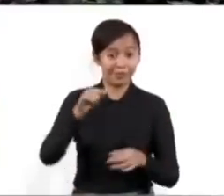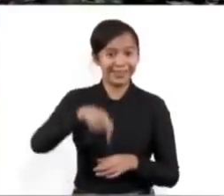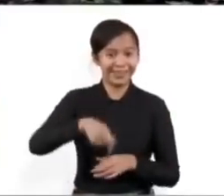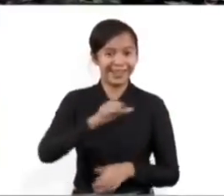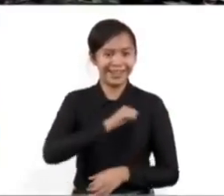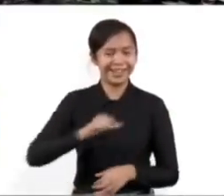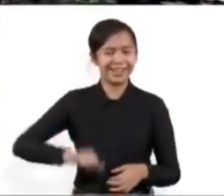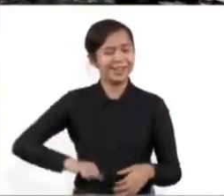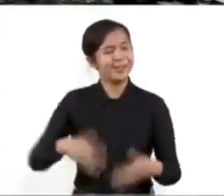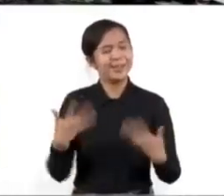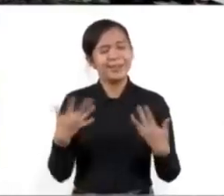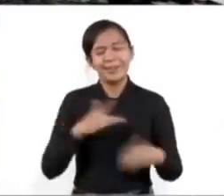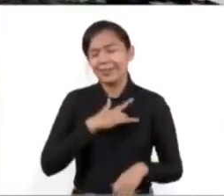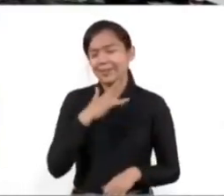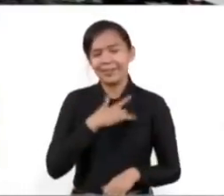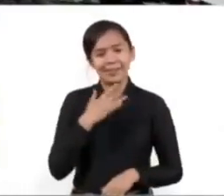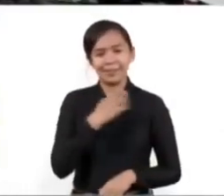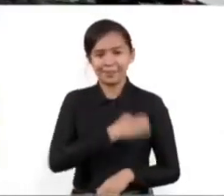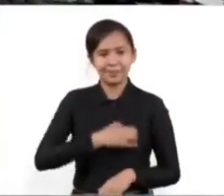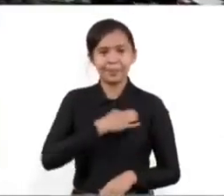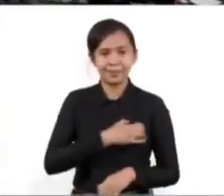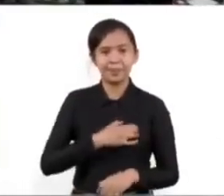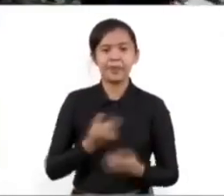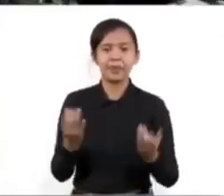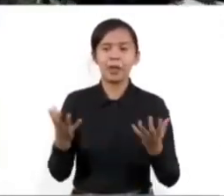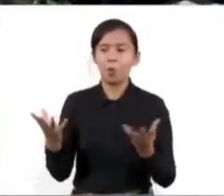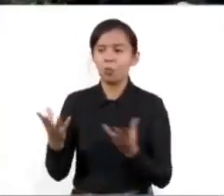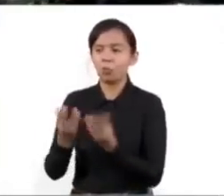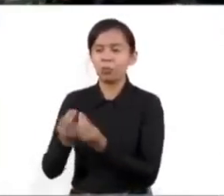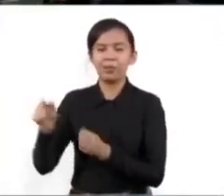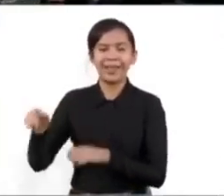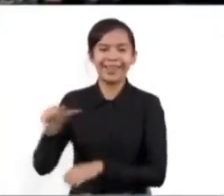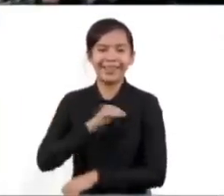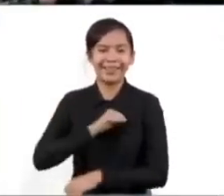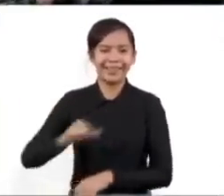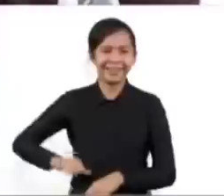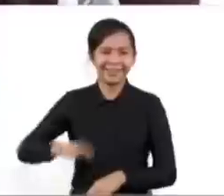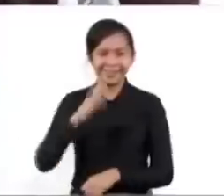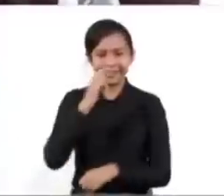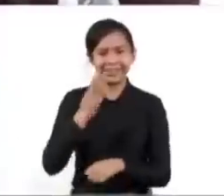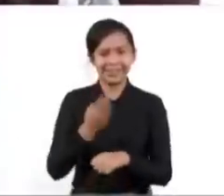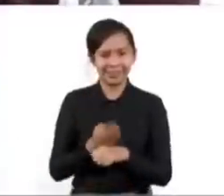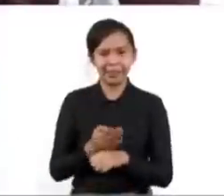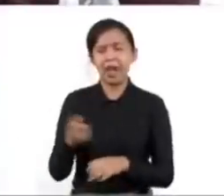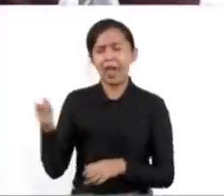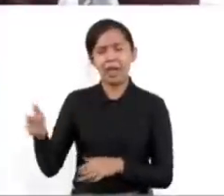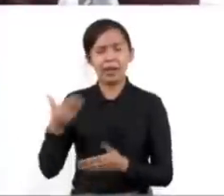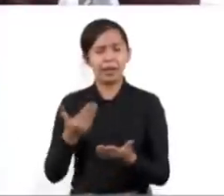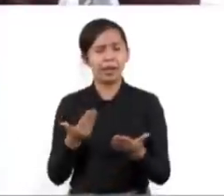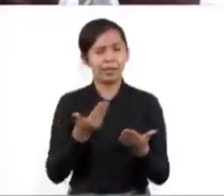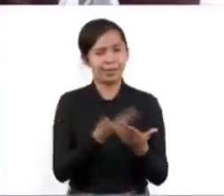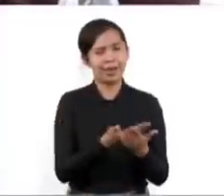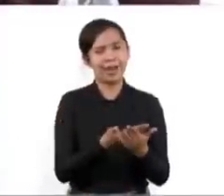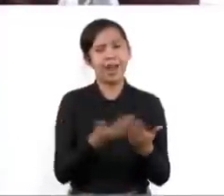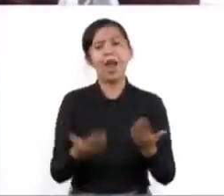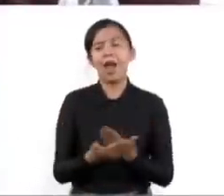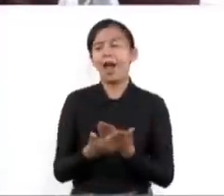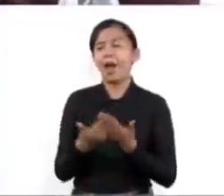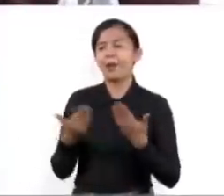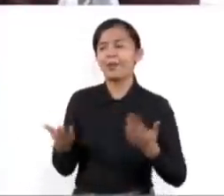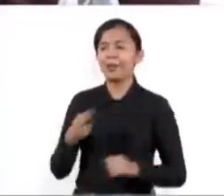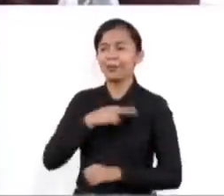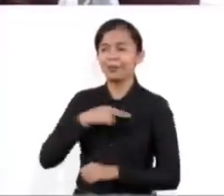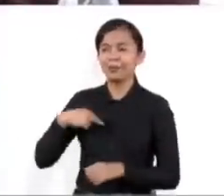además, pues lo hacemos conjuntamente con el alcalde de aquí de Coajimalpa, porque fue una petición y ahora pues estamos